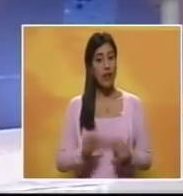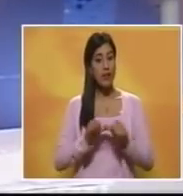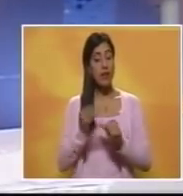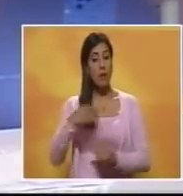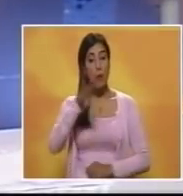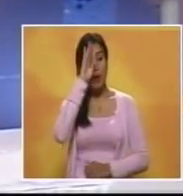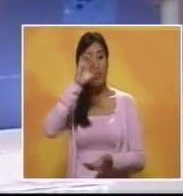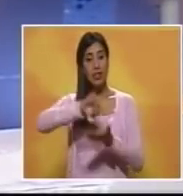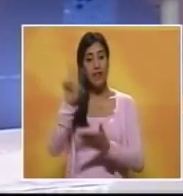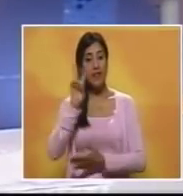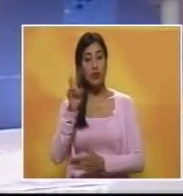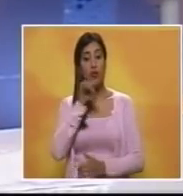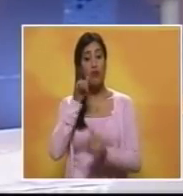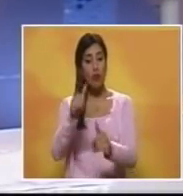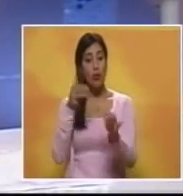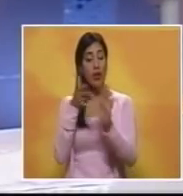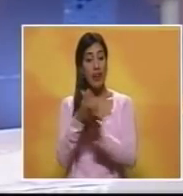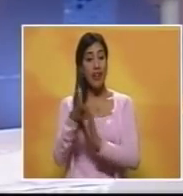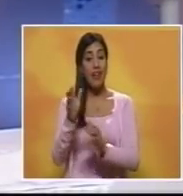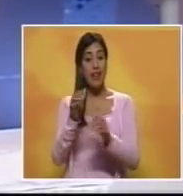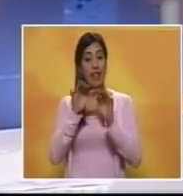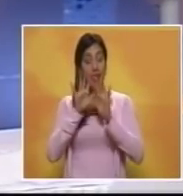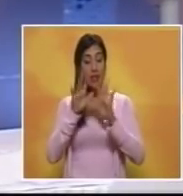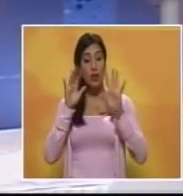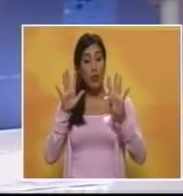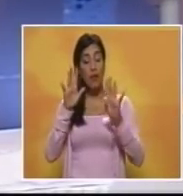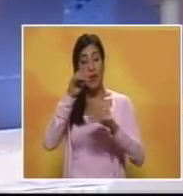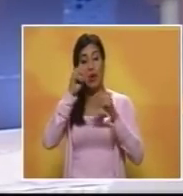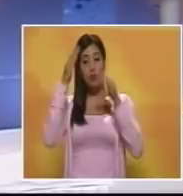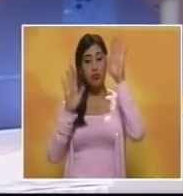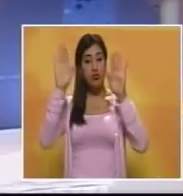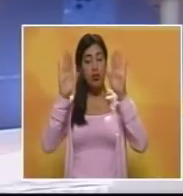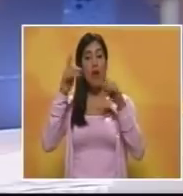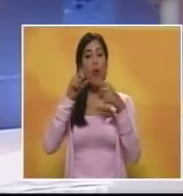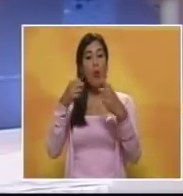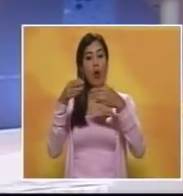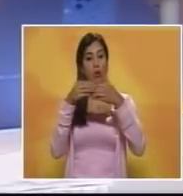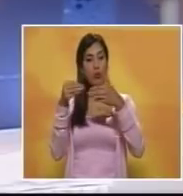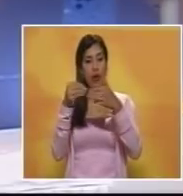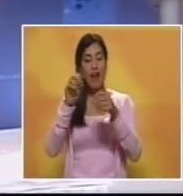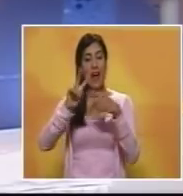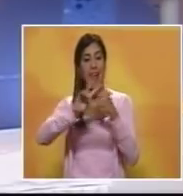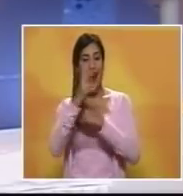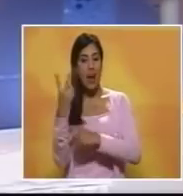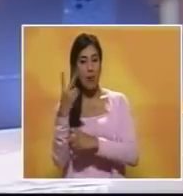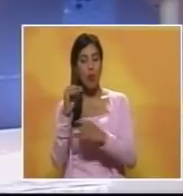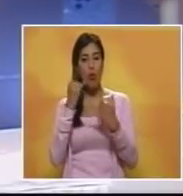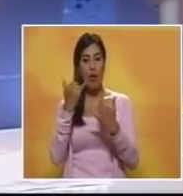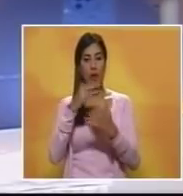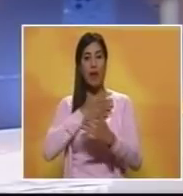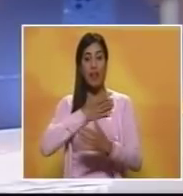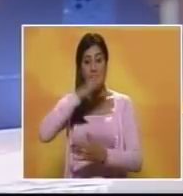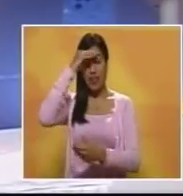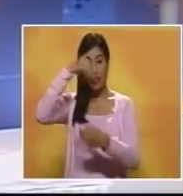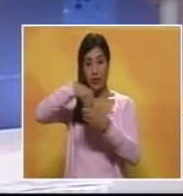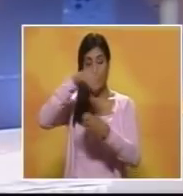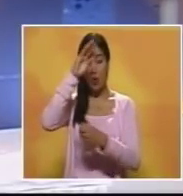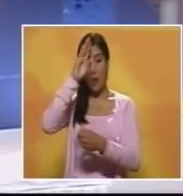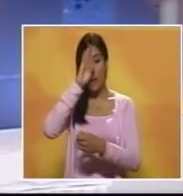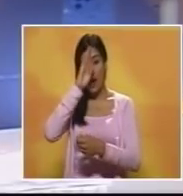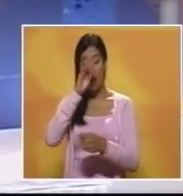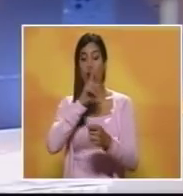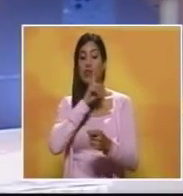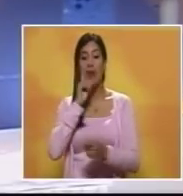Continuamos. El Banco Central de Venezuela informó que la 19ª subasta del nuevo sistema de divisas de tipo de cambio complementario flotante de